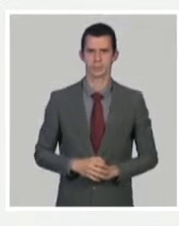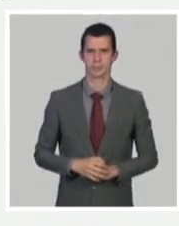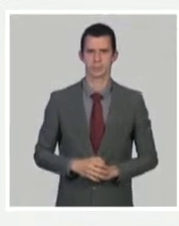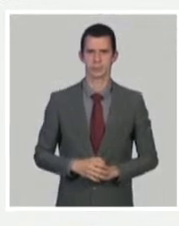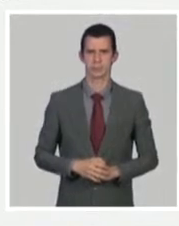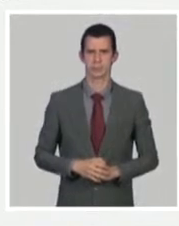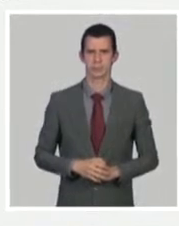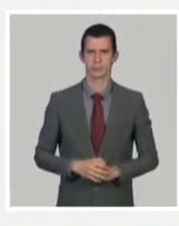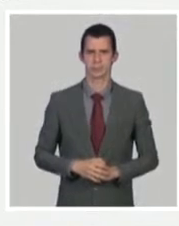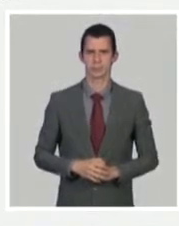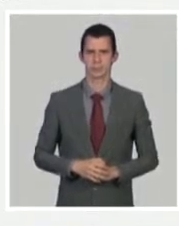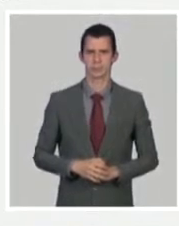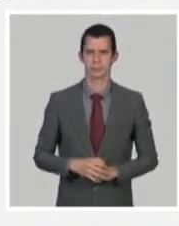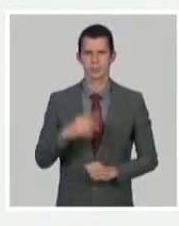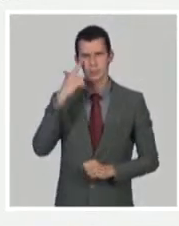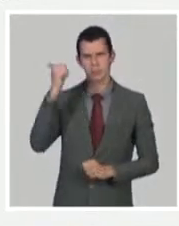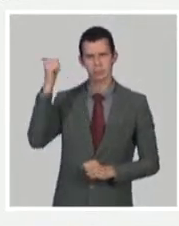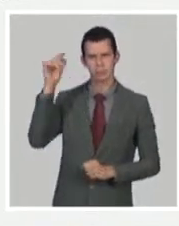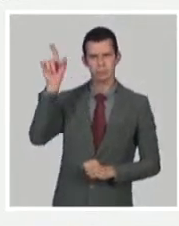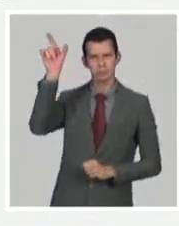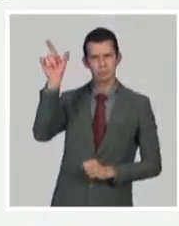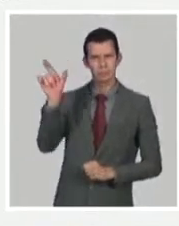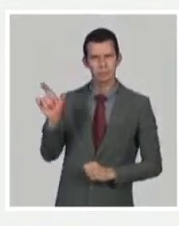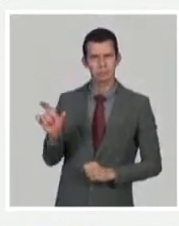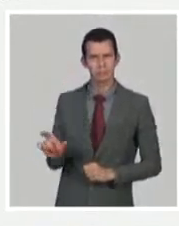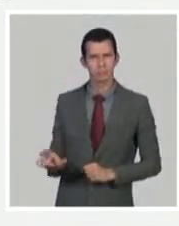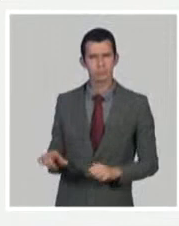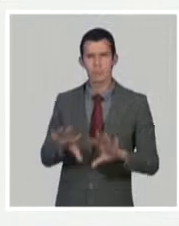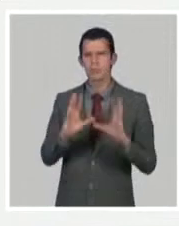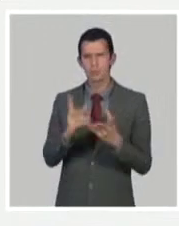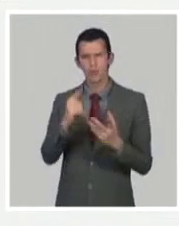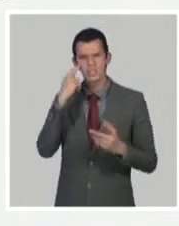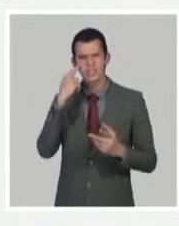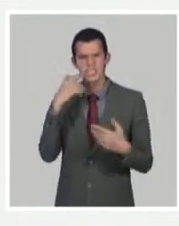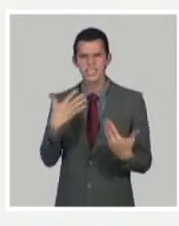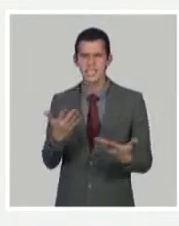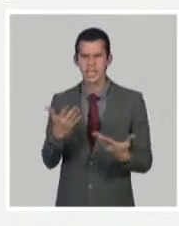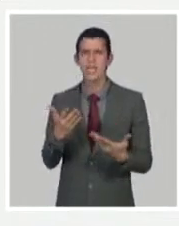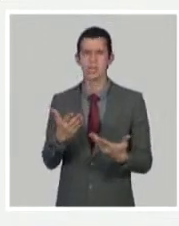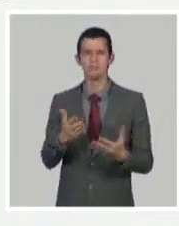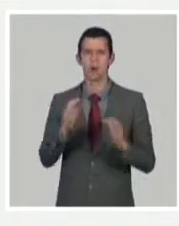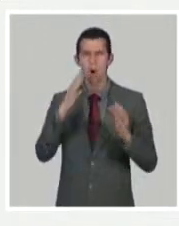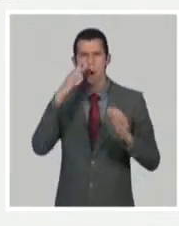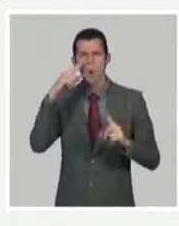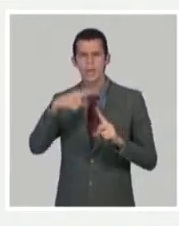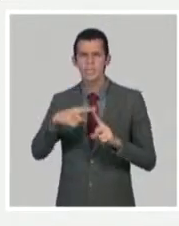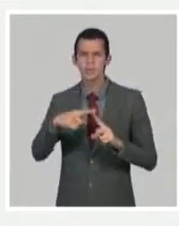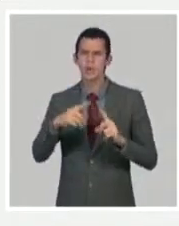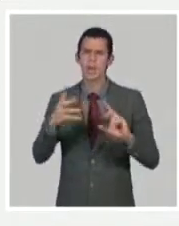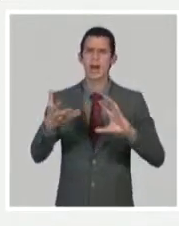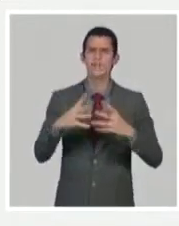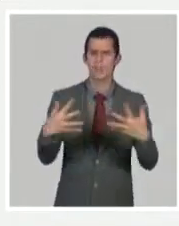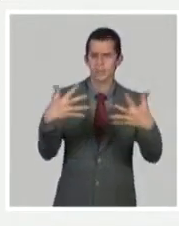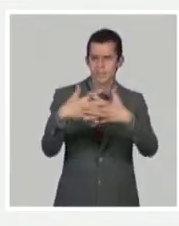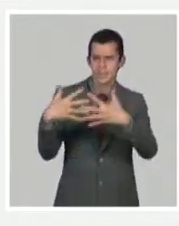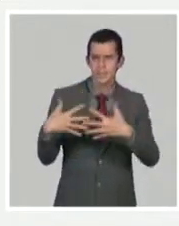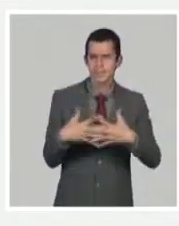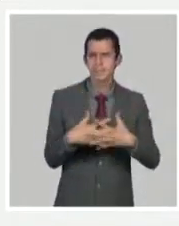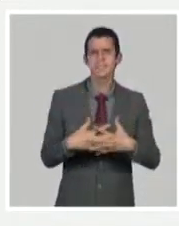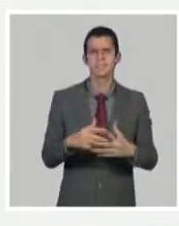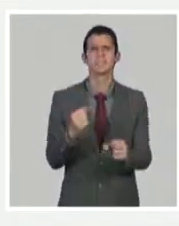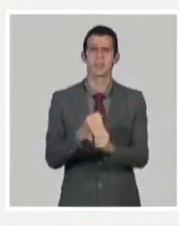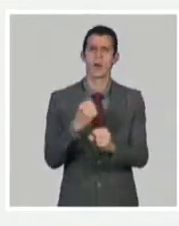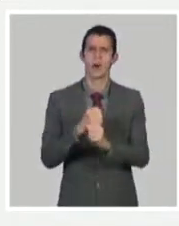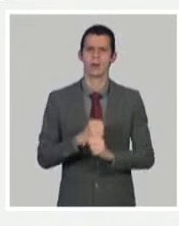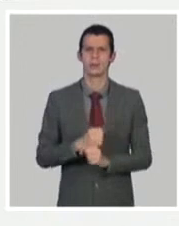esa imagen, esa diapositiva que estamos mostrando, muestra desde el comienzo cómo se articuló dos